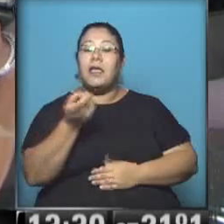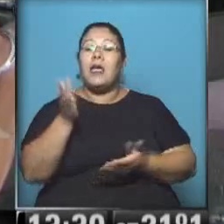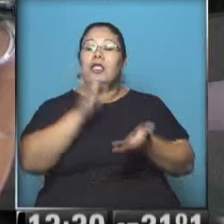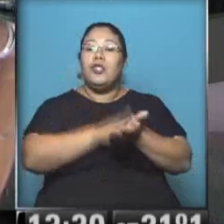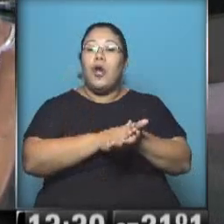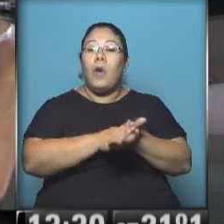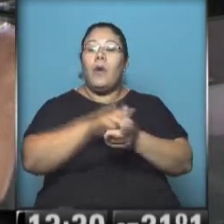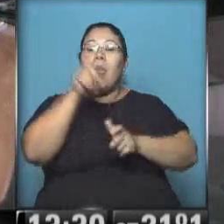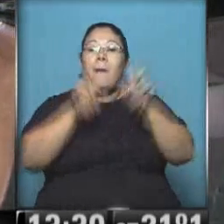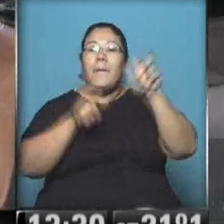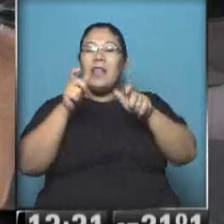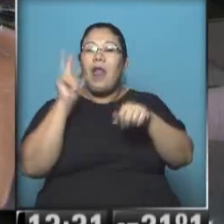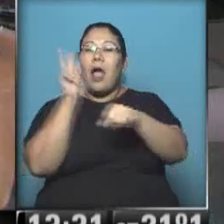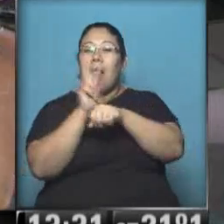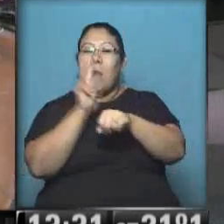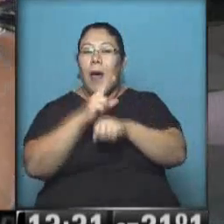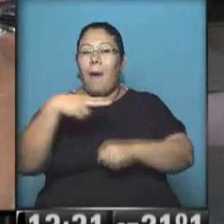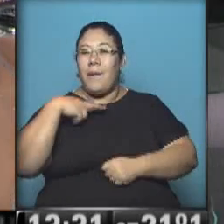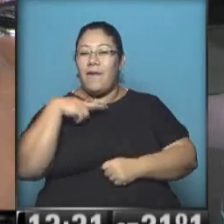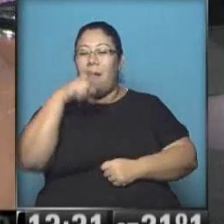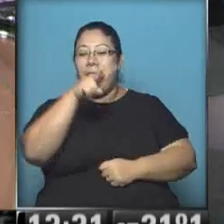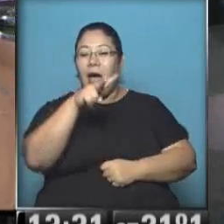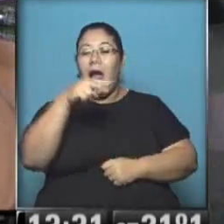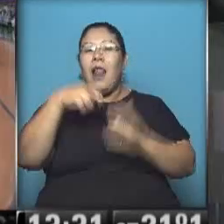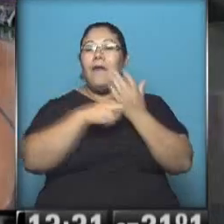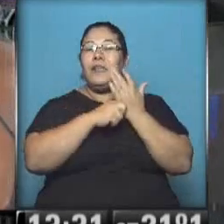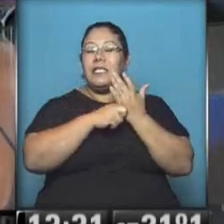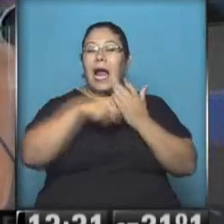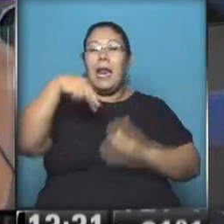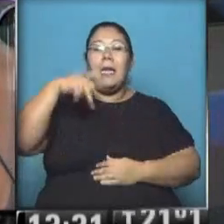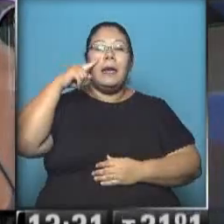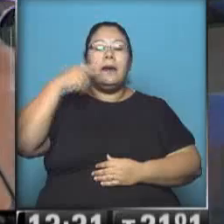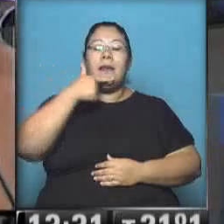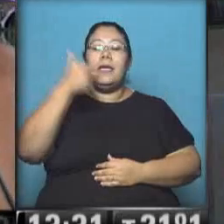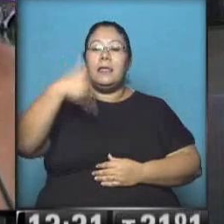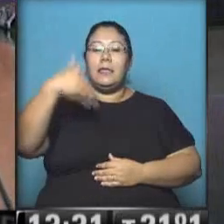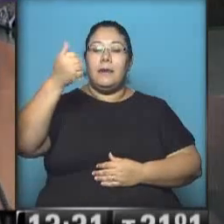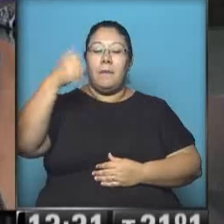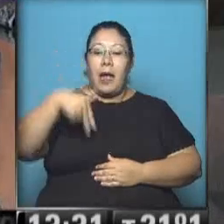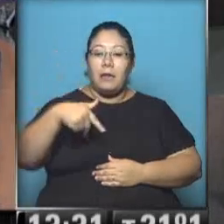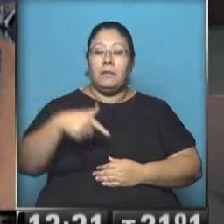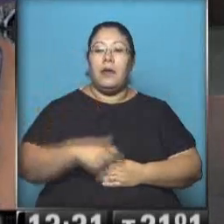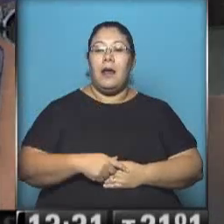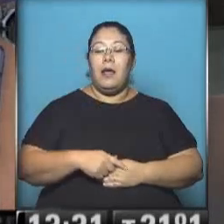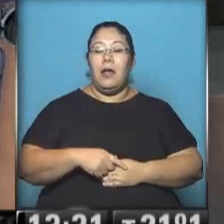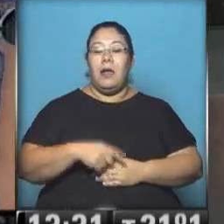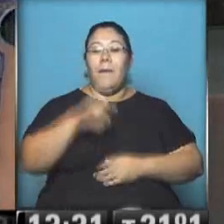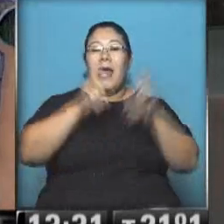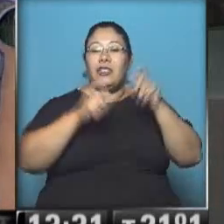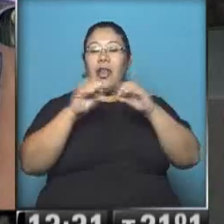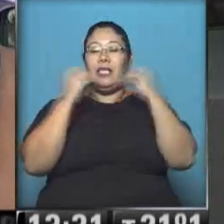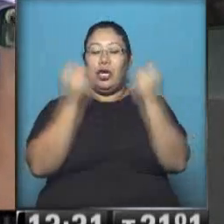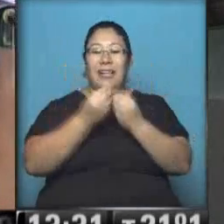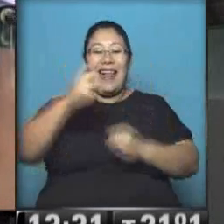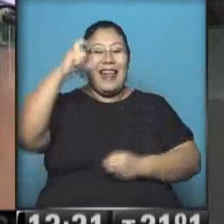contaba el fiscal Nisman. Es un dato importante, además, en la investigación de su muerte. 10 integrantes de la Policía Federal estaban a cargo de